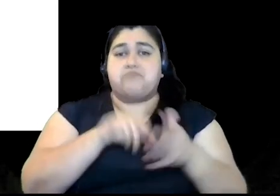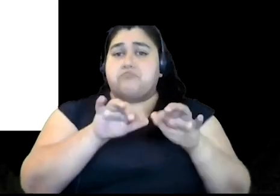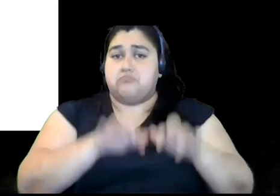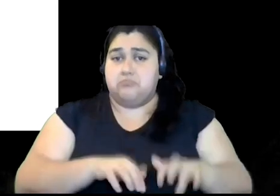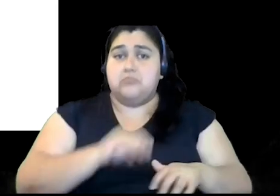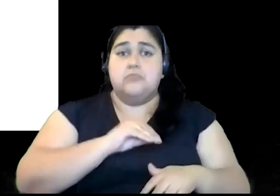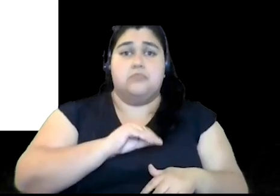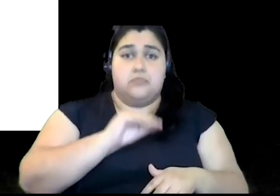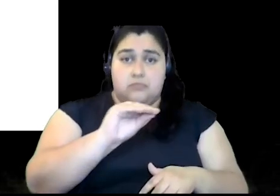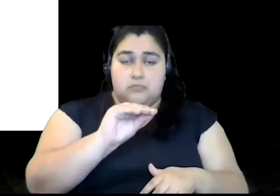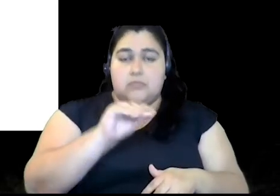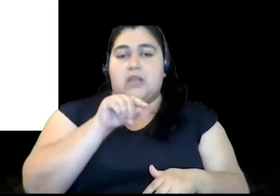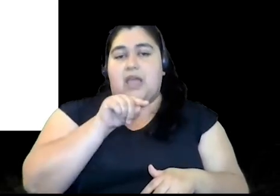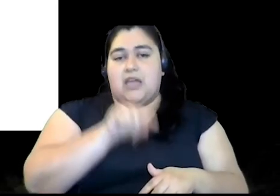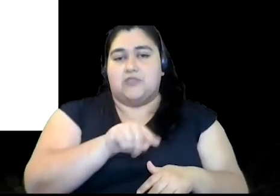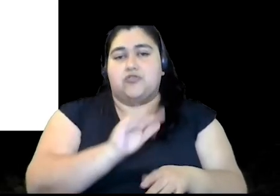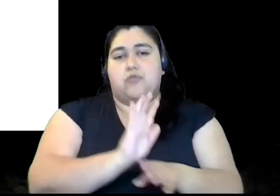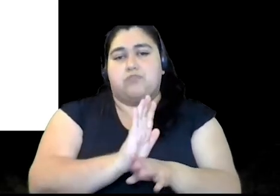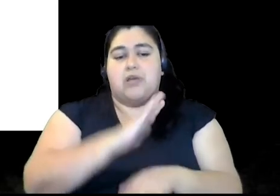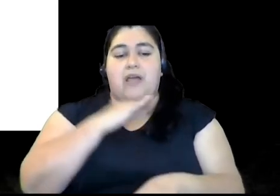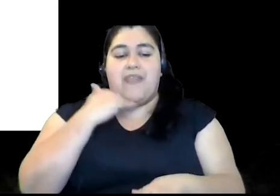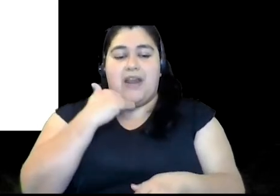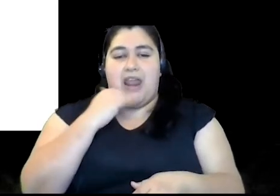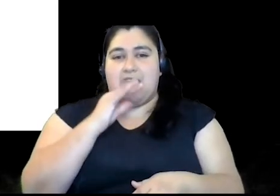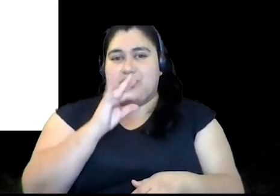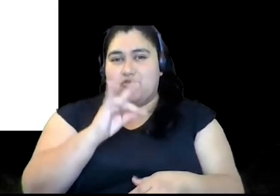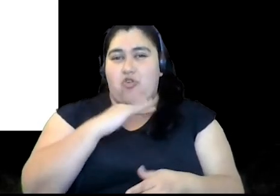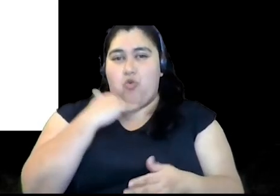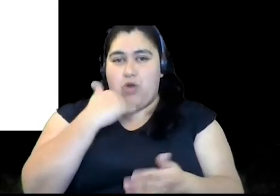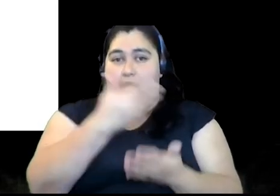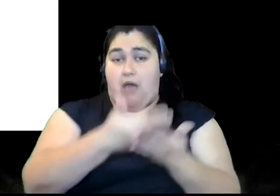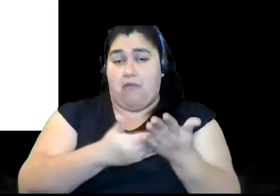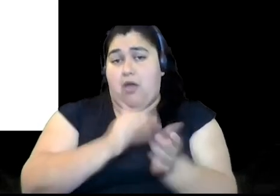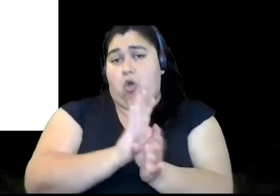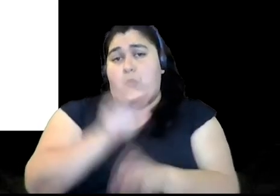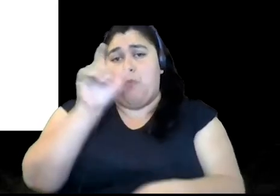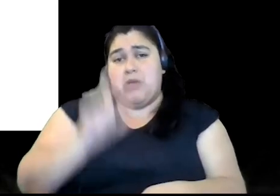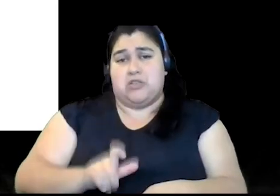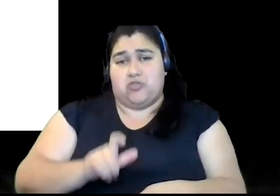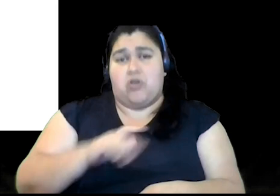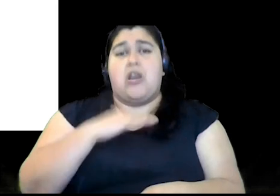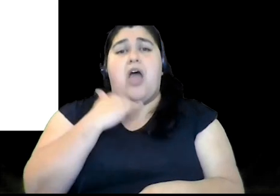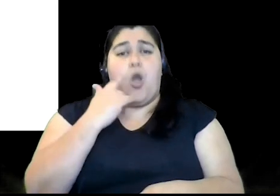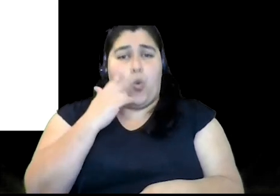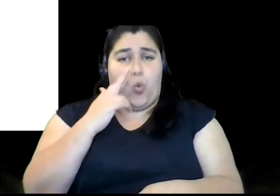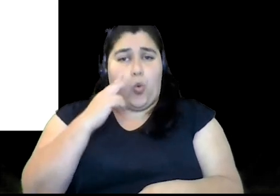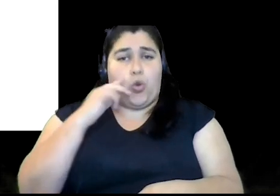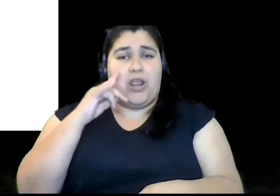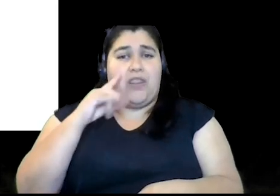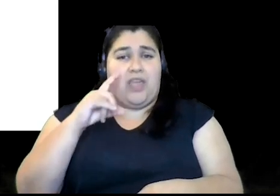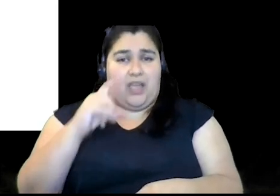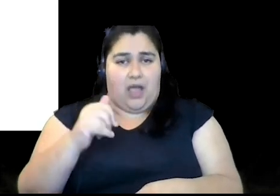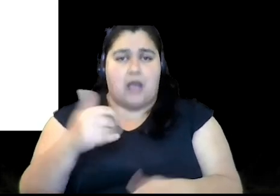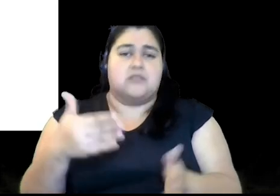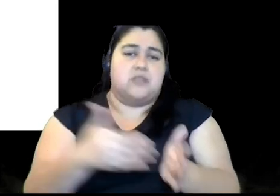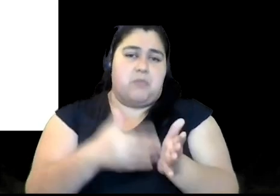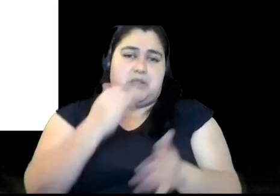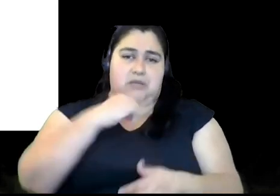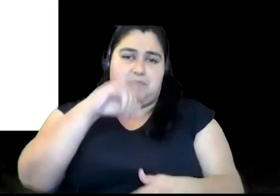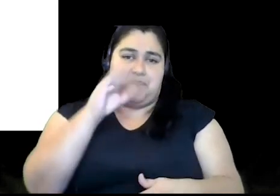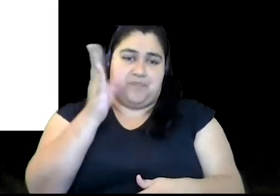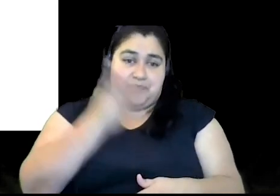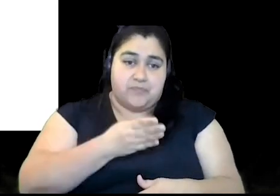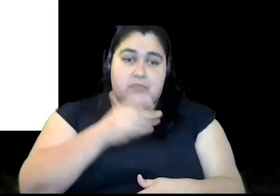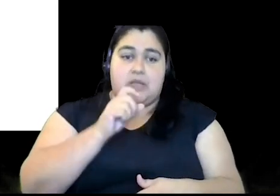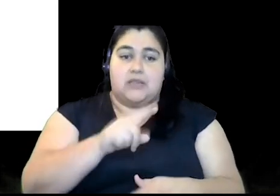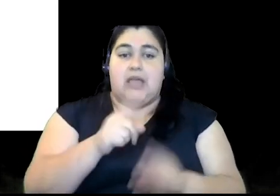digital, van a hacer declaración jurada como personas jurídicas y tributarán por las alícuotas del